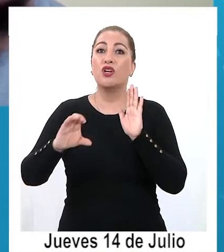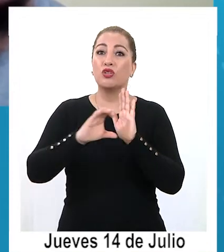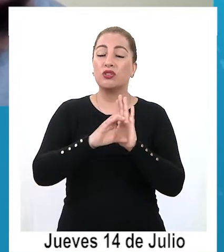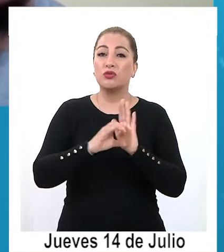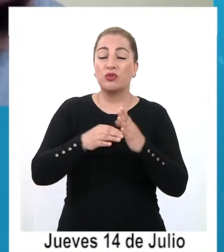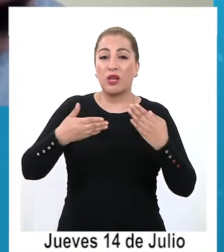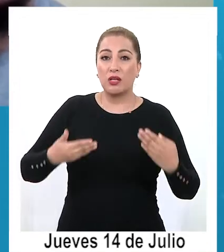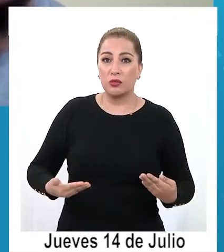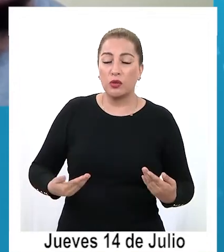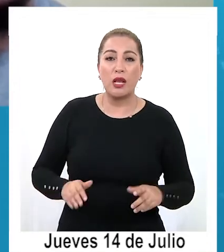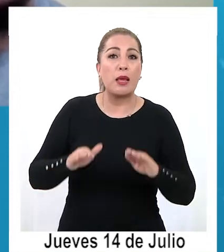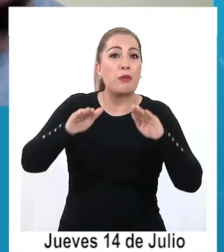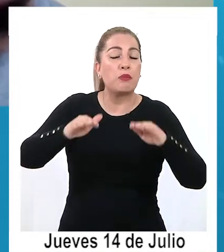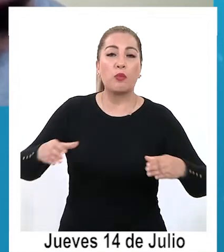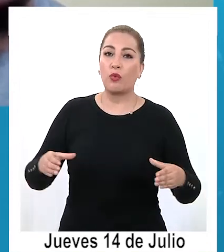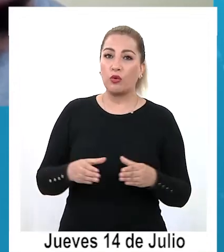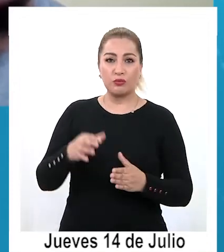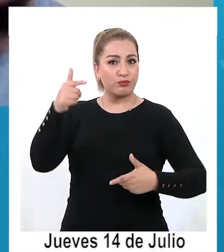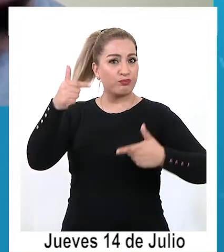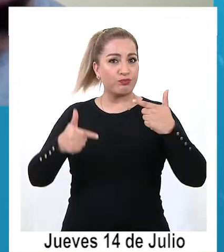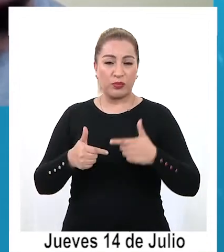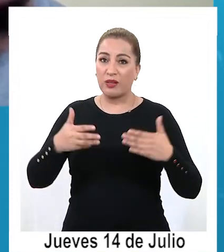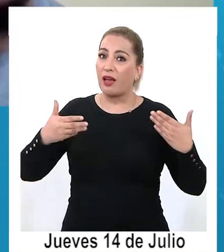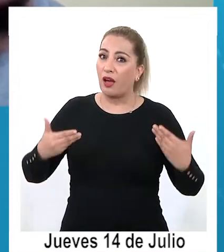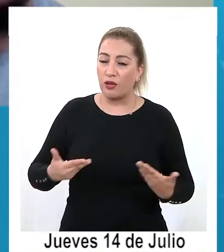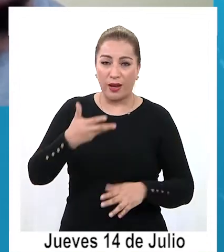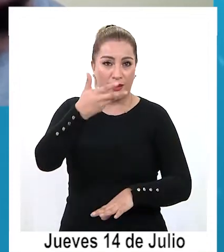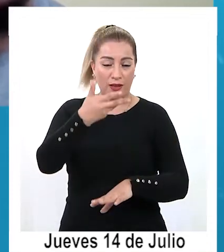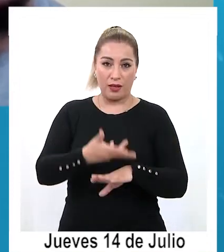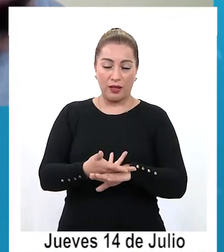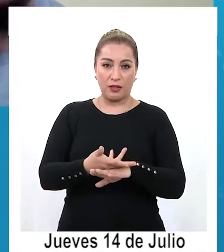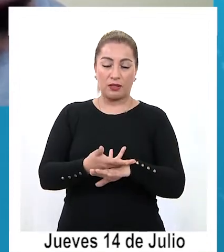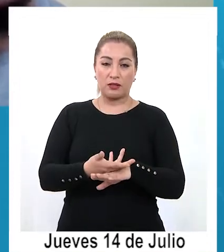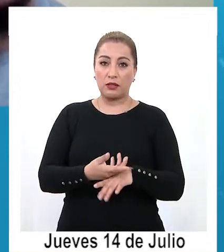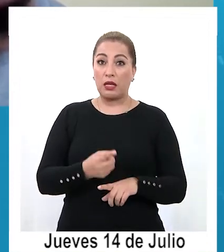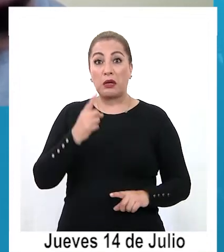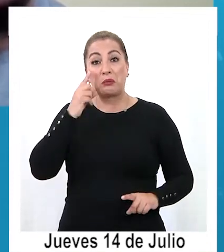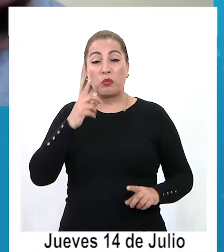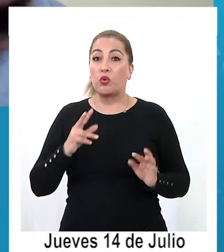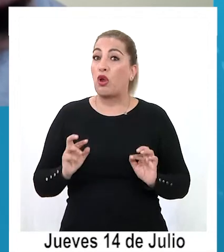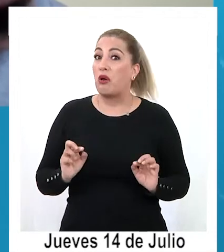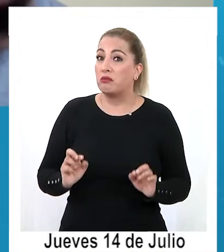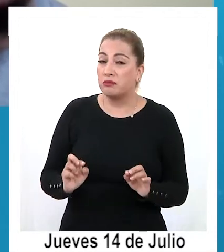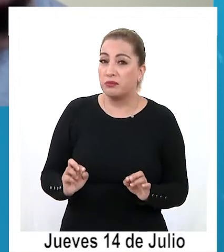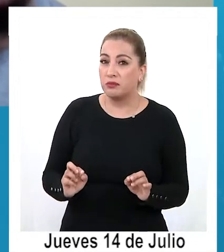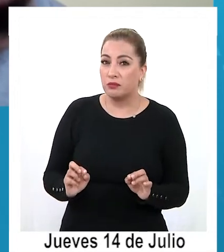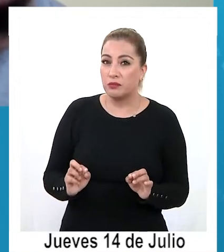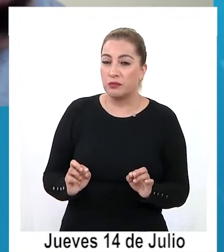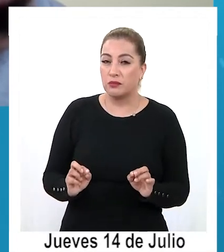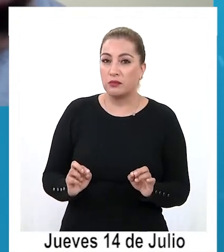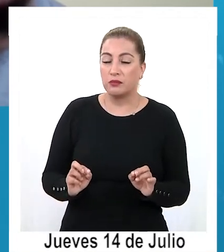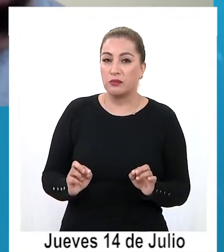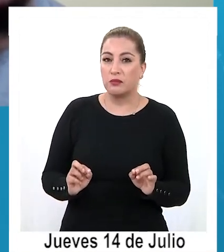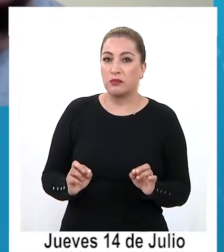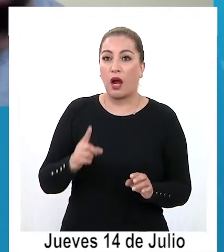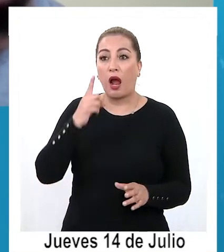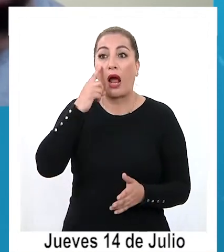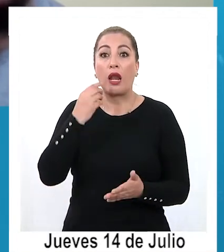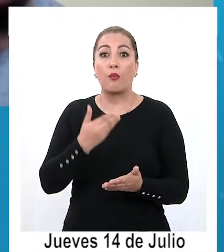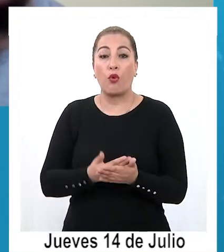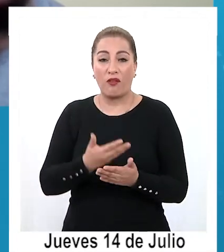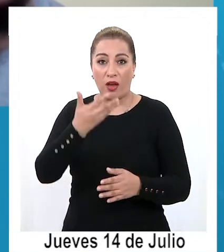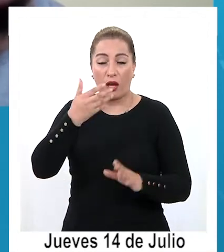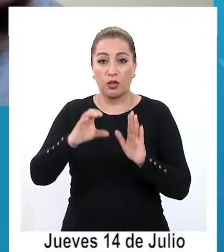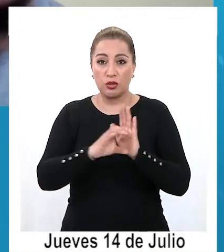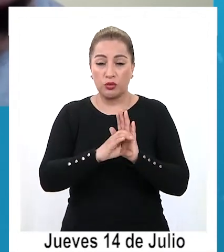vigente, el mismo sector político que hoy está ofreciendo una supuesta alternativa al borrador que